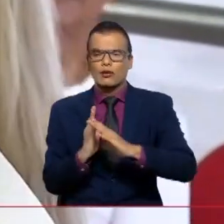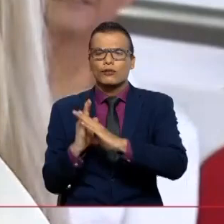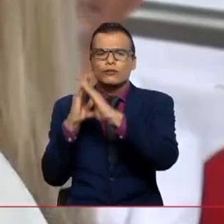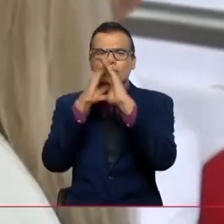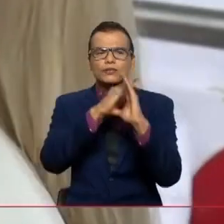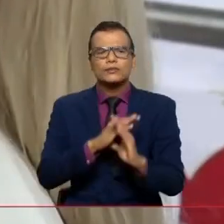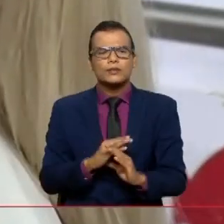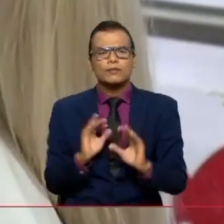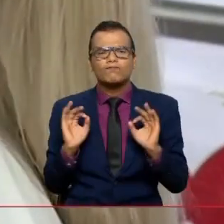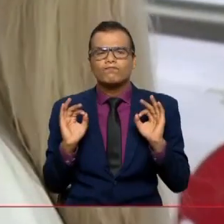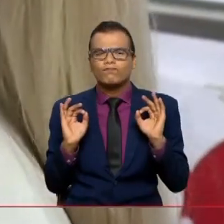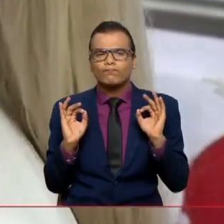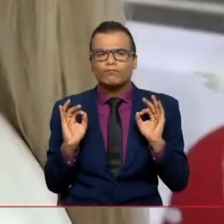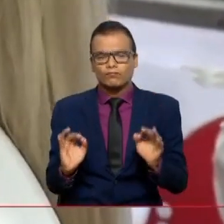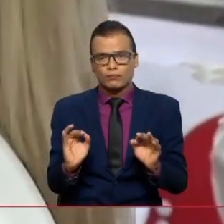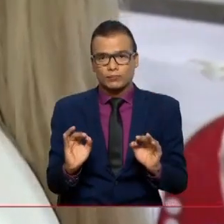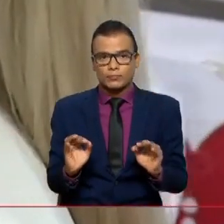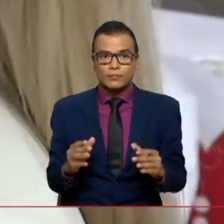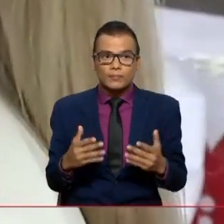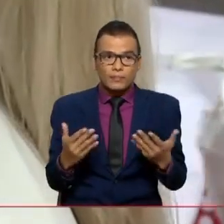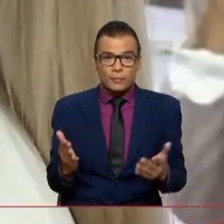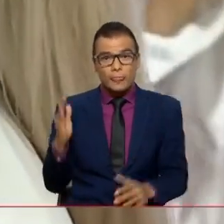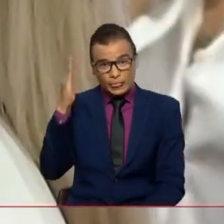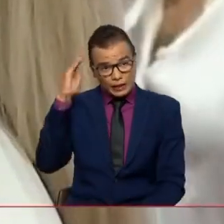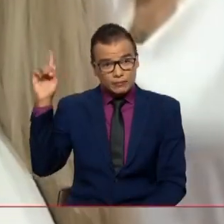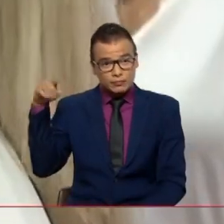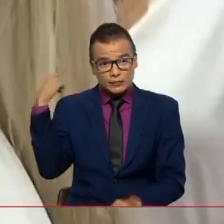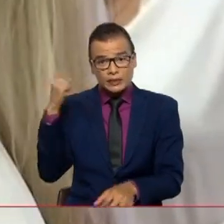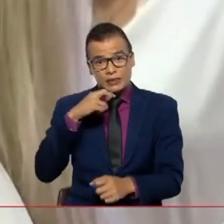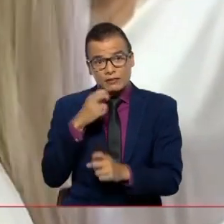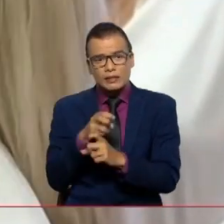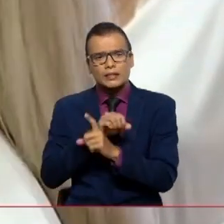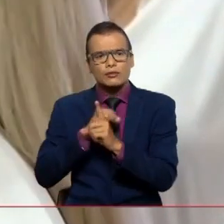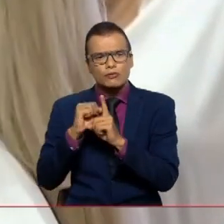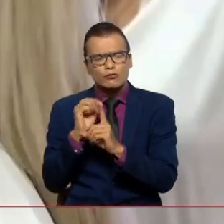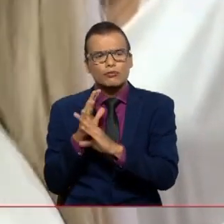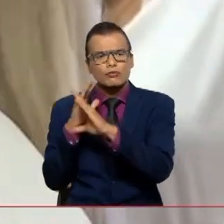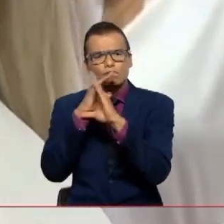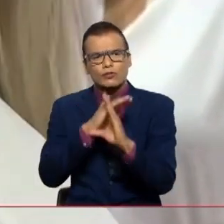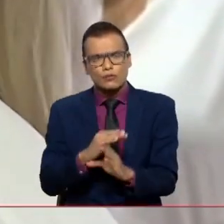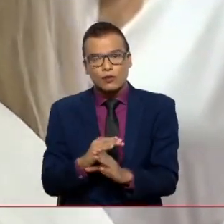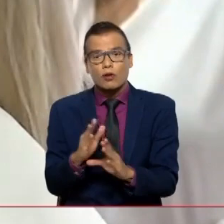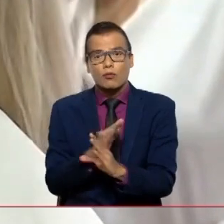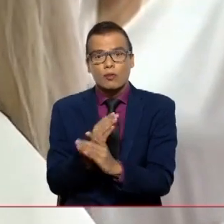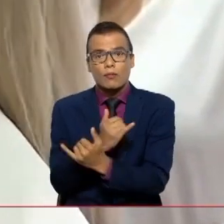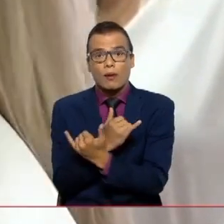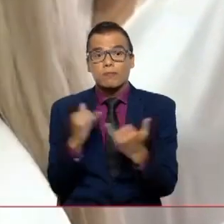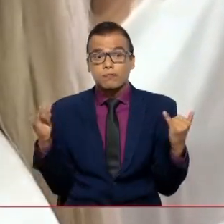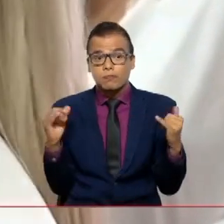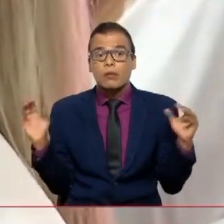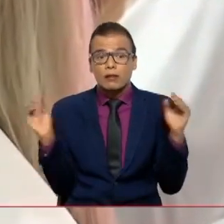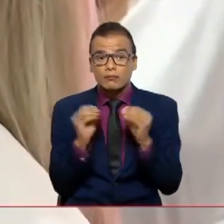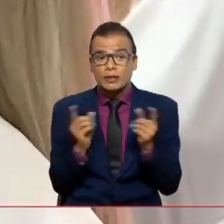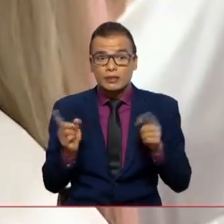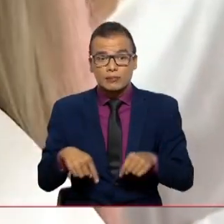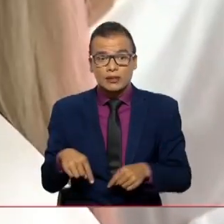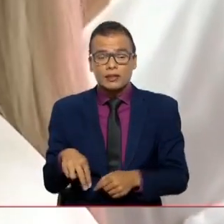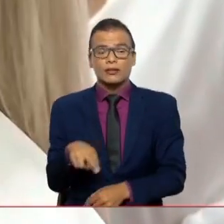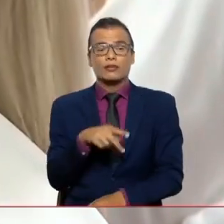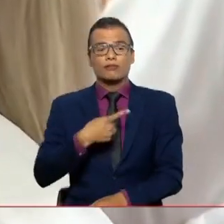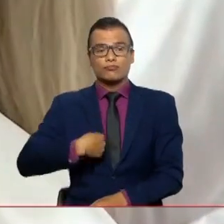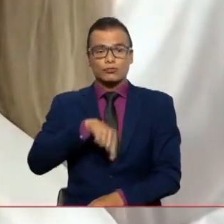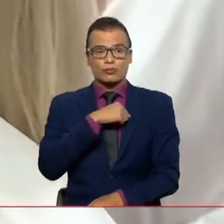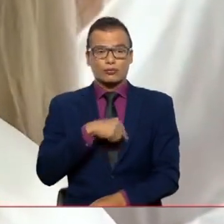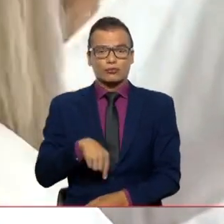problemática de seguridad que vivimos y social en el Pacífico Pero además en nuestra región